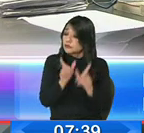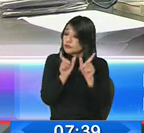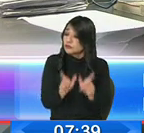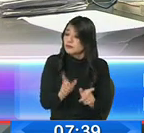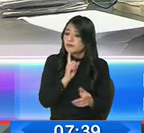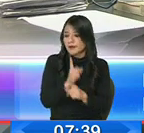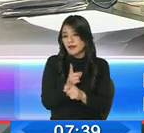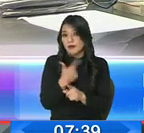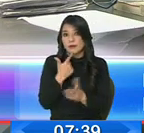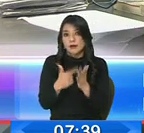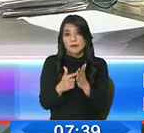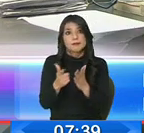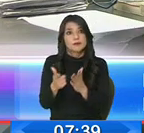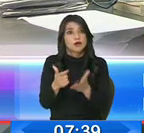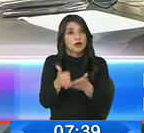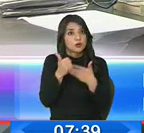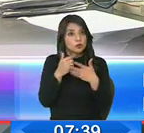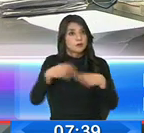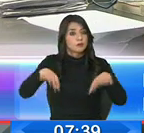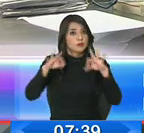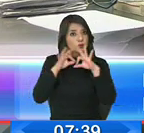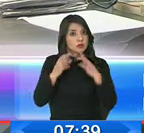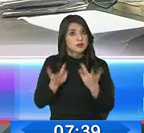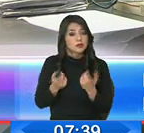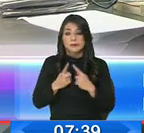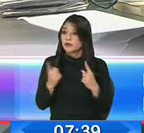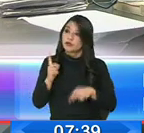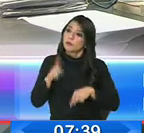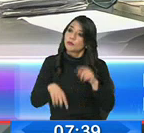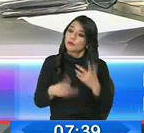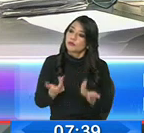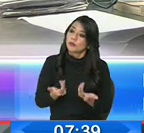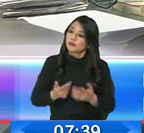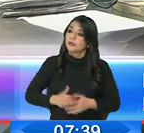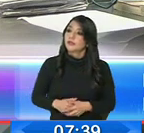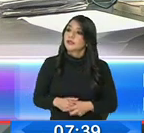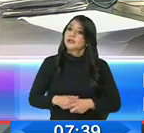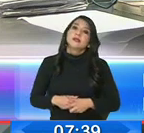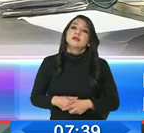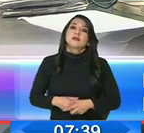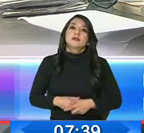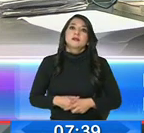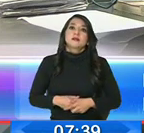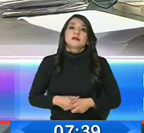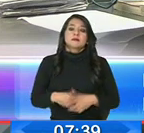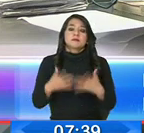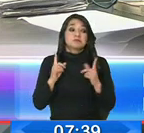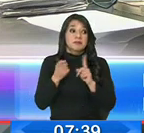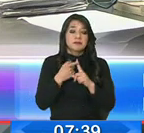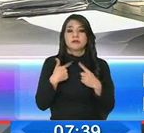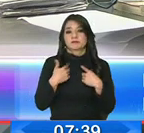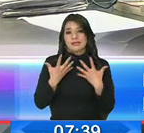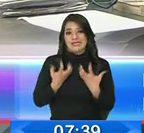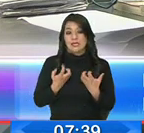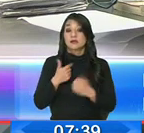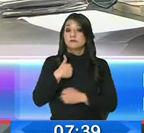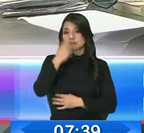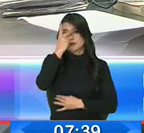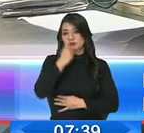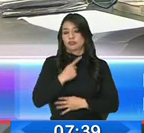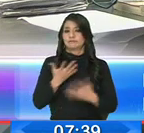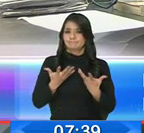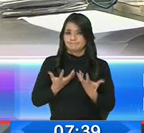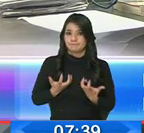allá de estas herramientas importantes de las que no nos podemos sustraer. Bueno, hay que querer hacerlo. Yo creo que las personas